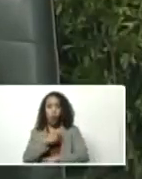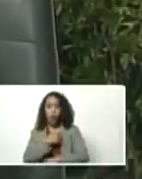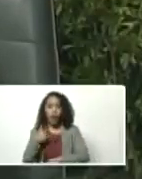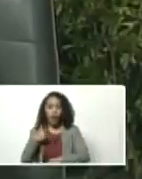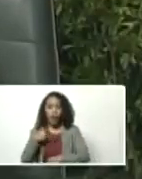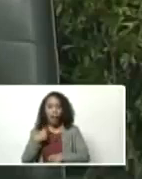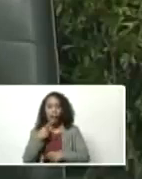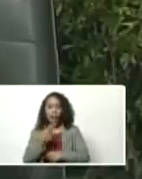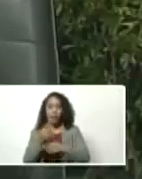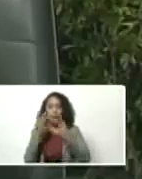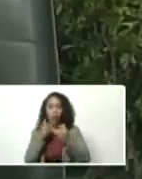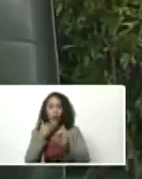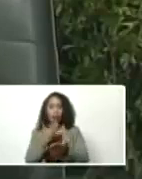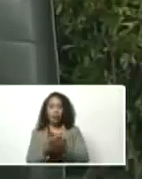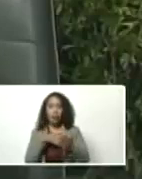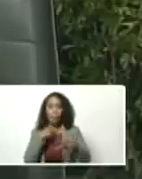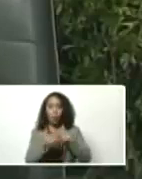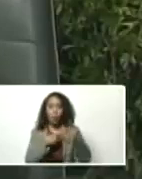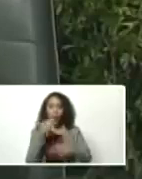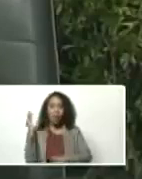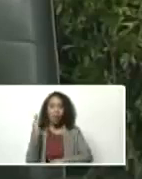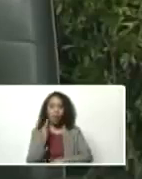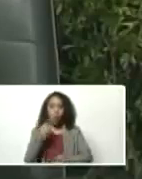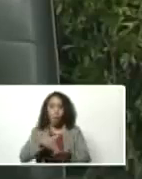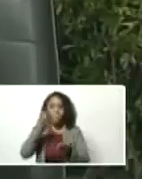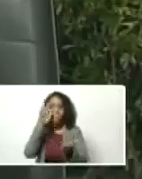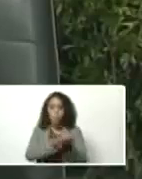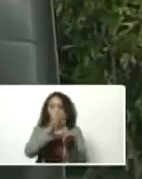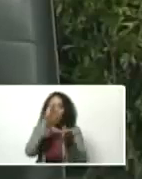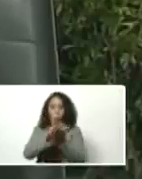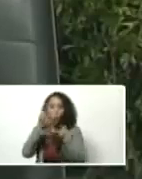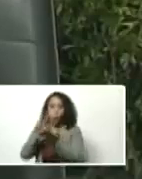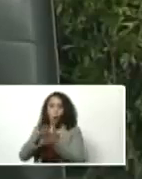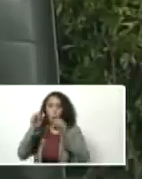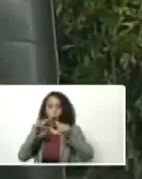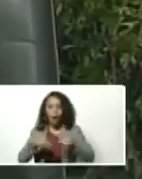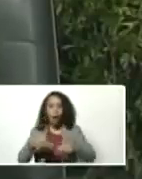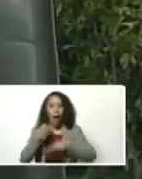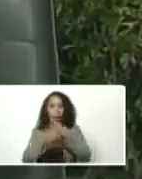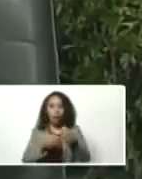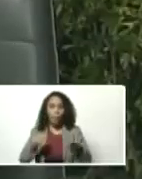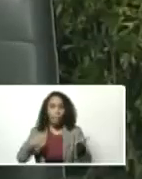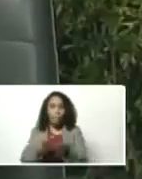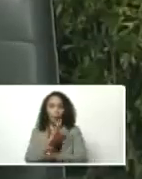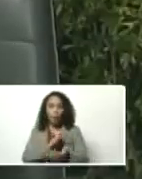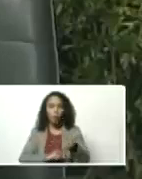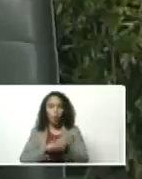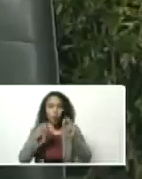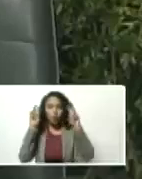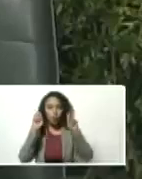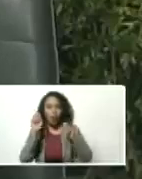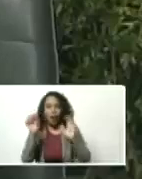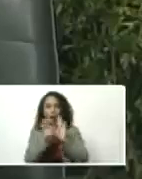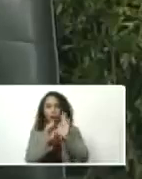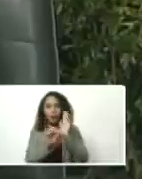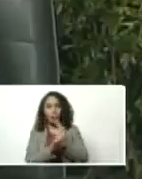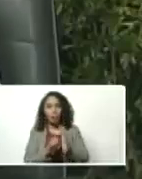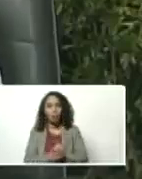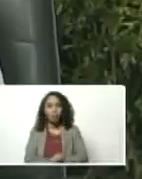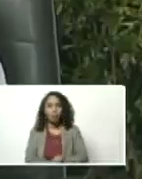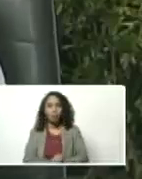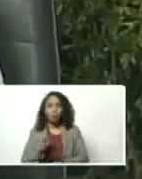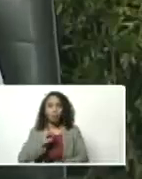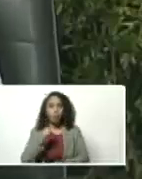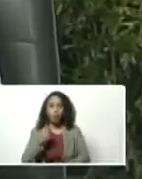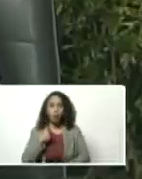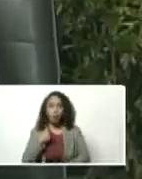número, porque es gracias a las políticas que usted ha venido aprobando y que hoy está dando impulso a una nueva etapa, el exporta fácil. Estaba